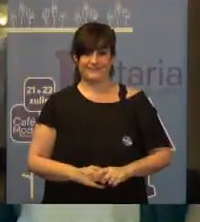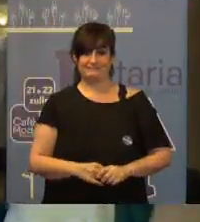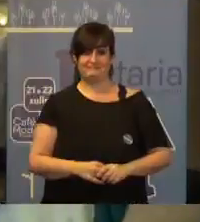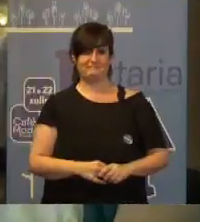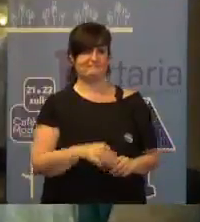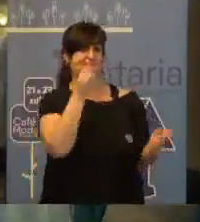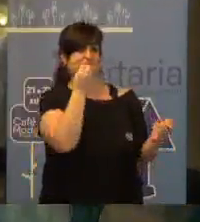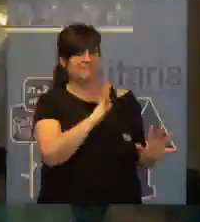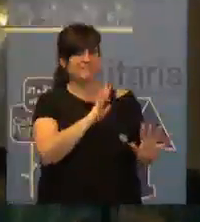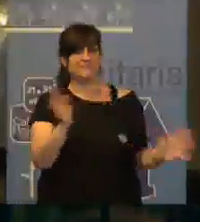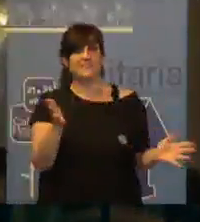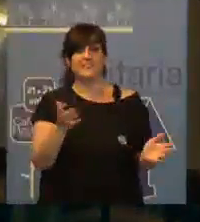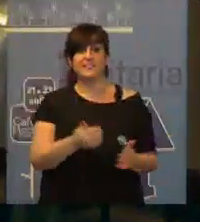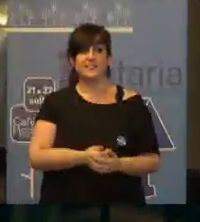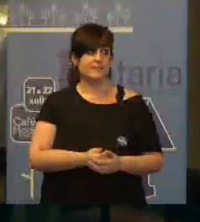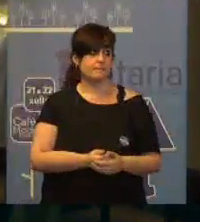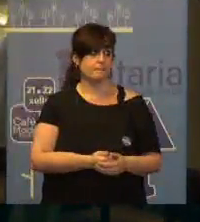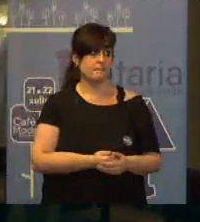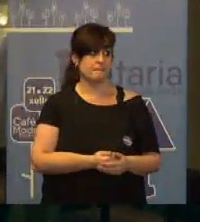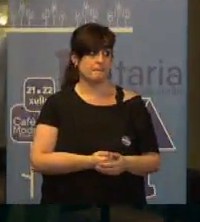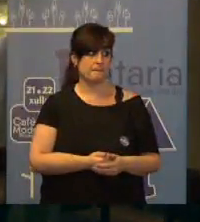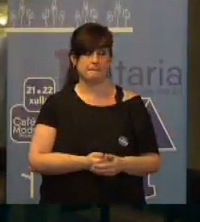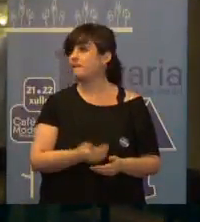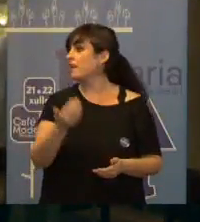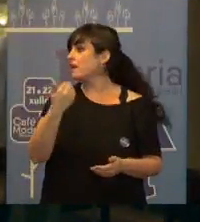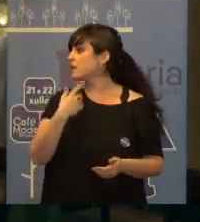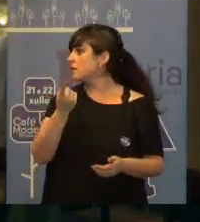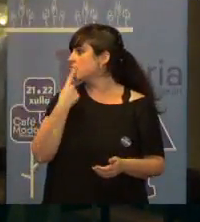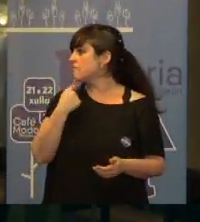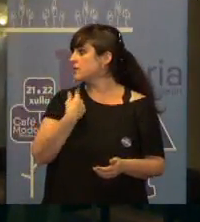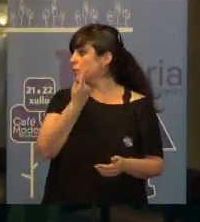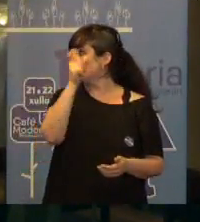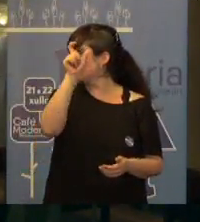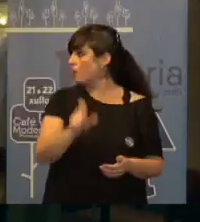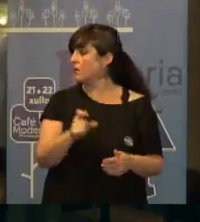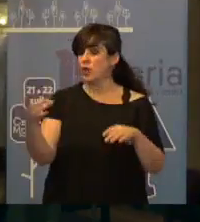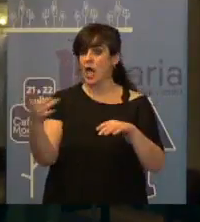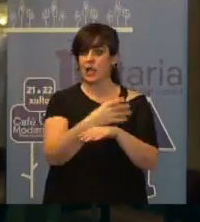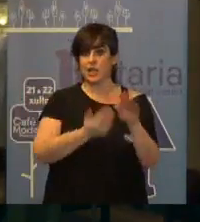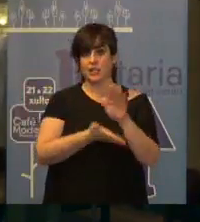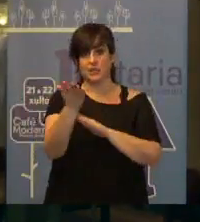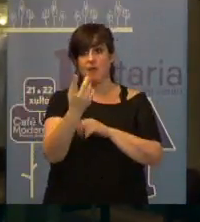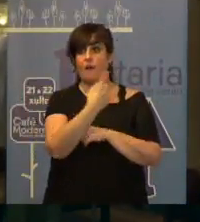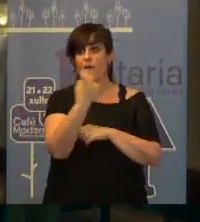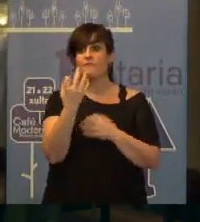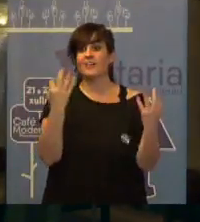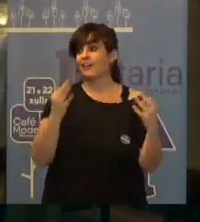Estame dicindo que a seguinte ponente ten que coller un tren, ten bastante prisa. Quedaban 3 palabras,